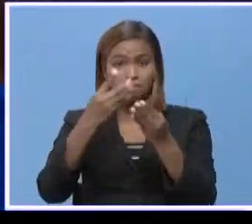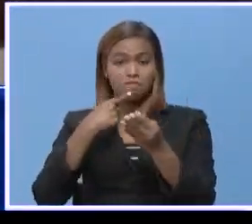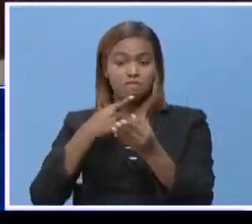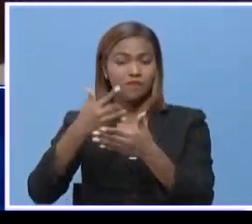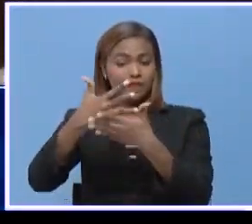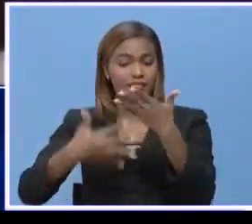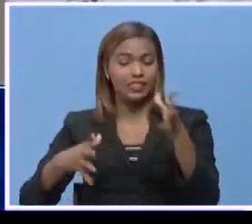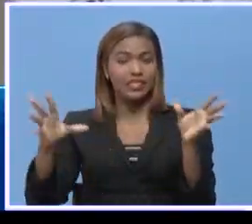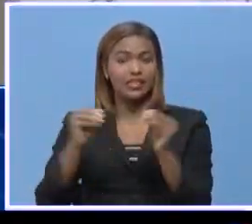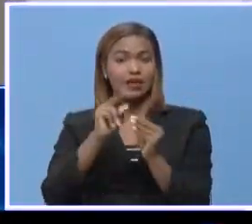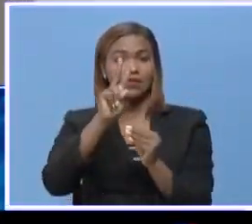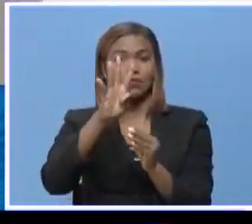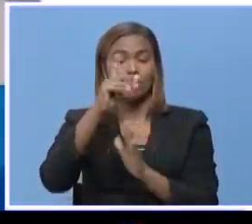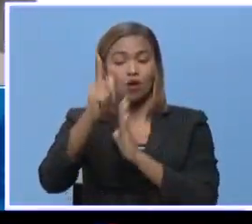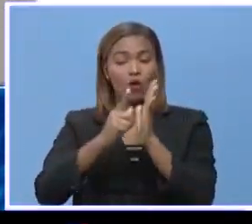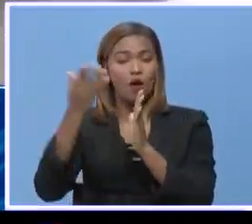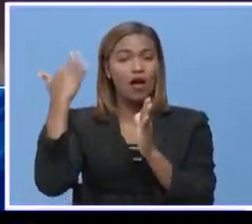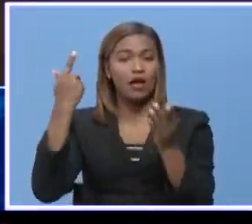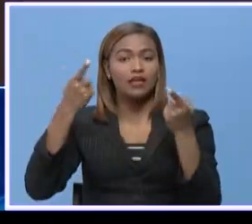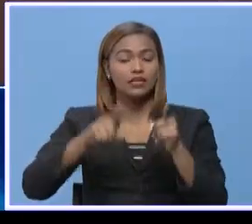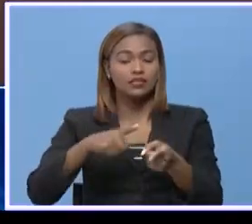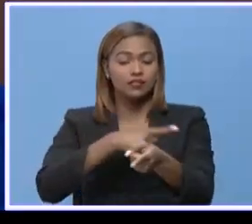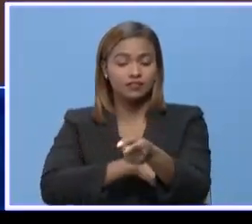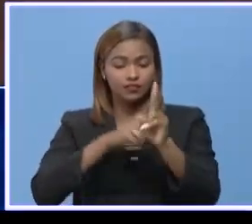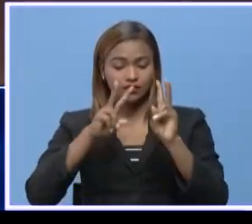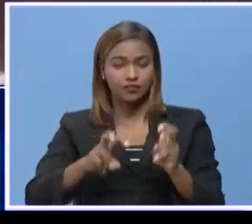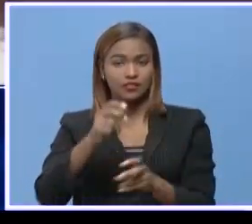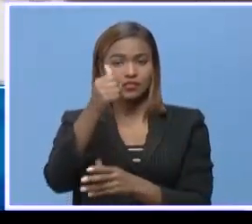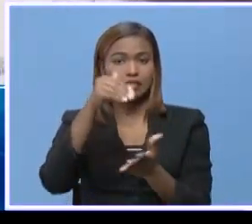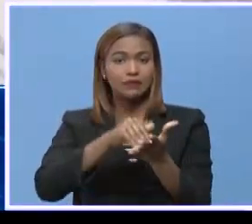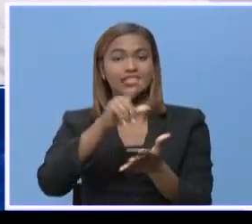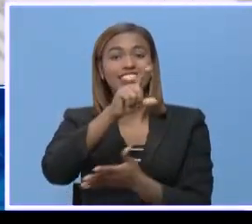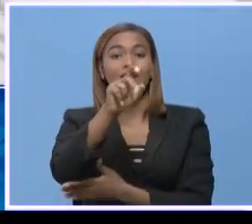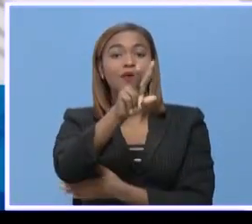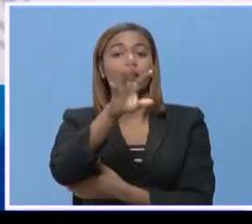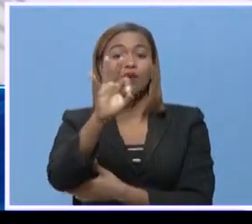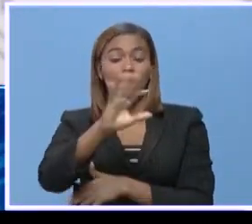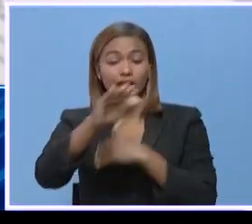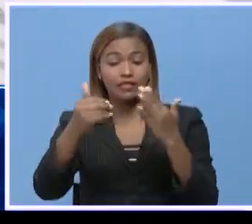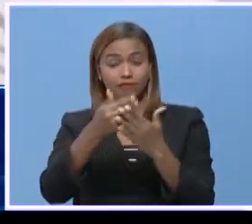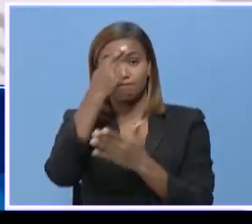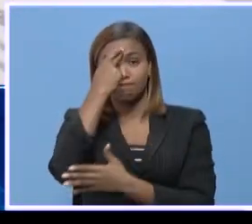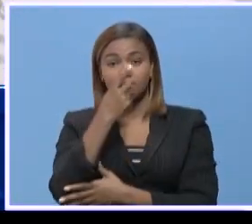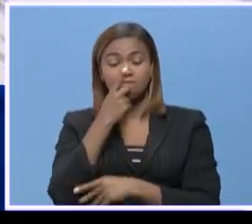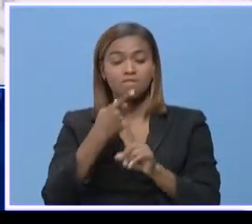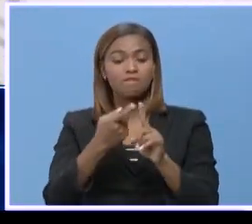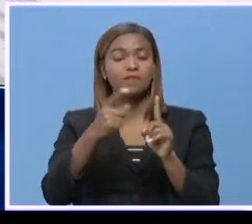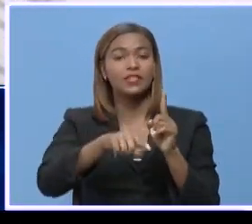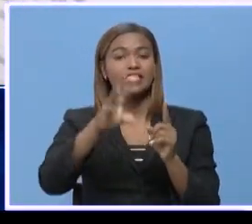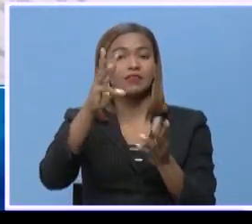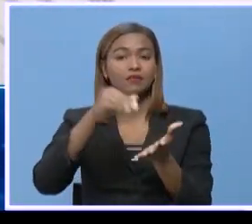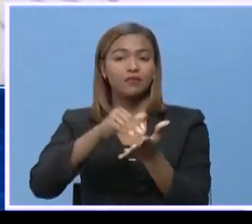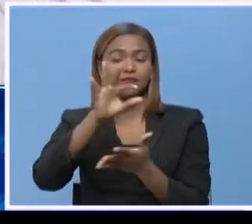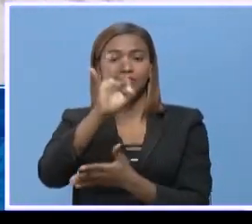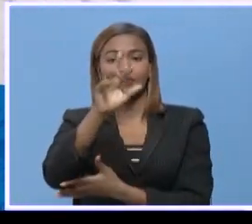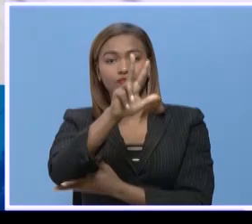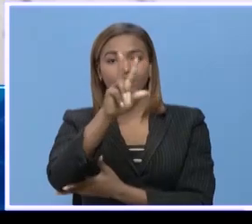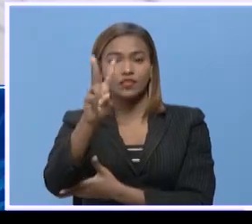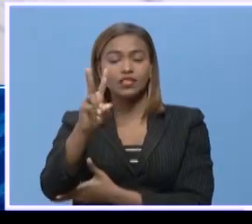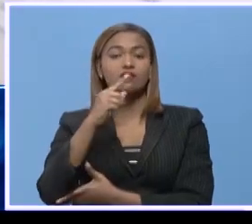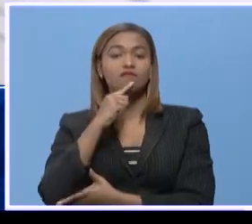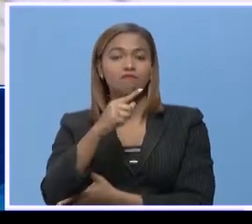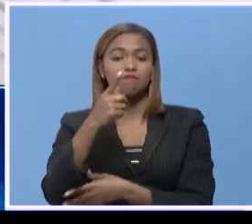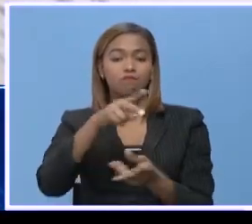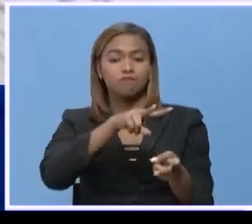que en las últimas 24 horas se procesaron 10.129 muestras a nivel nacional, de las cuales 6.932